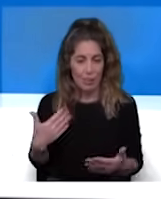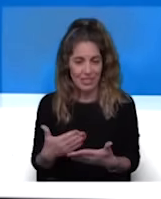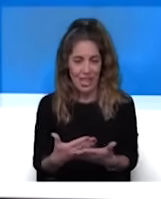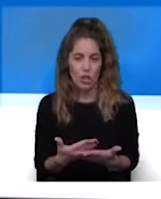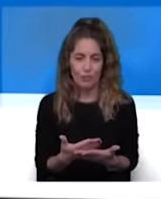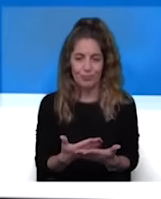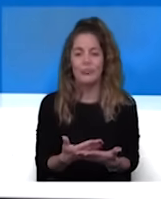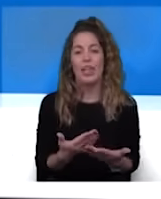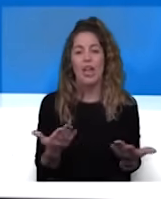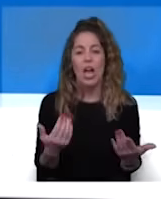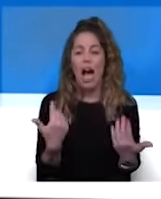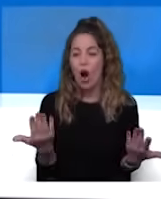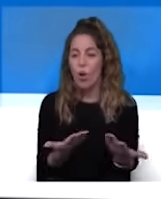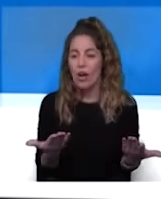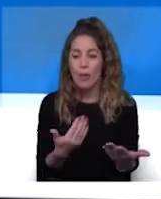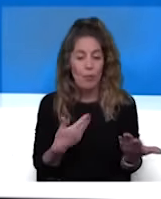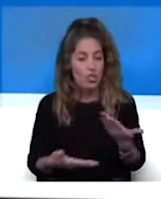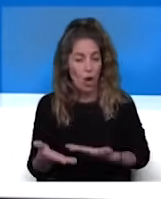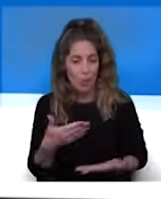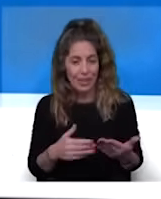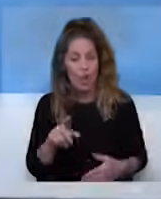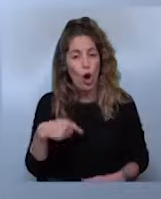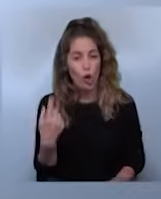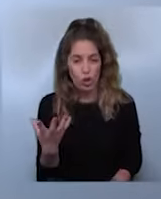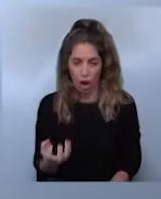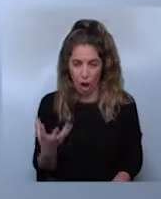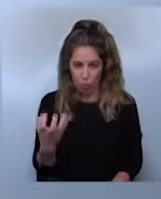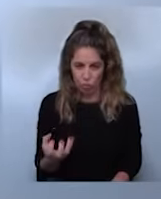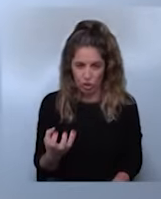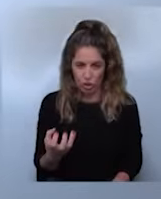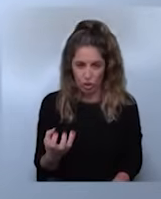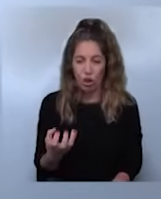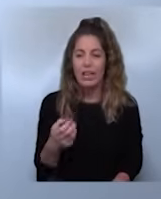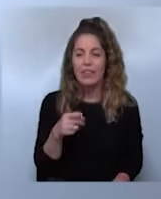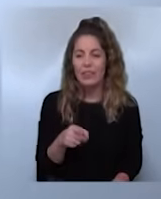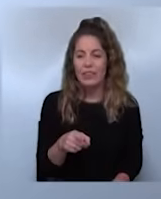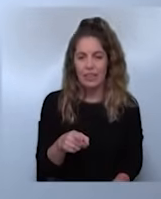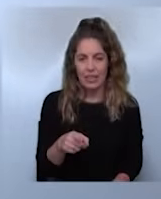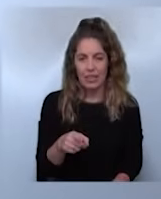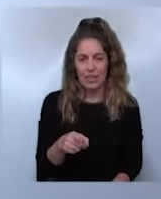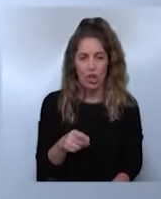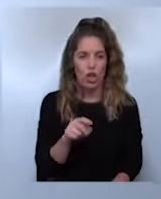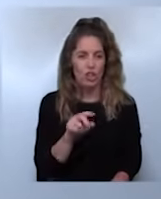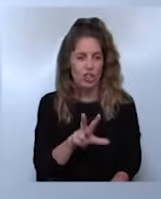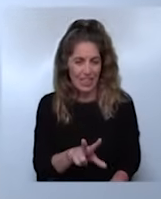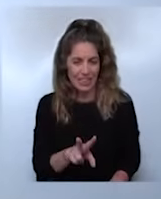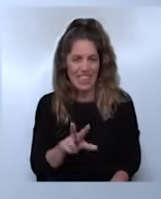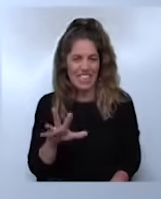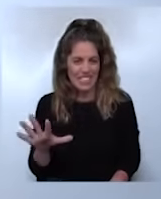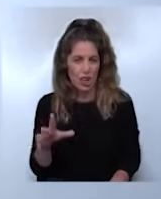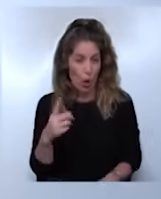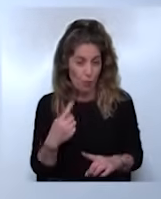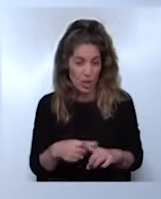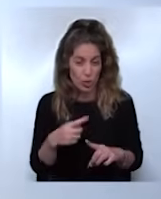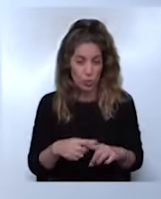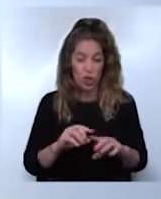bueno nosotros vamos ahora a compartir otro otro audio otro otra pista de las de los 35 minutos